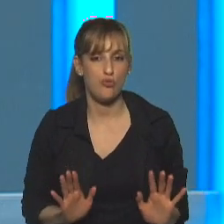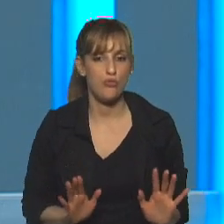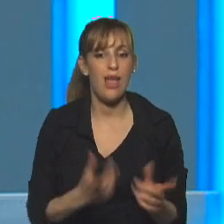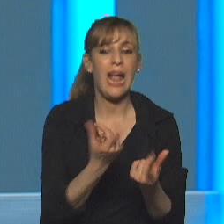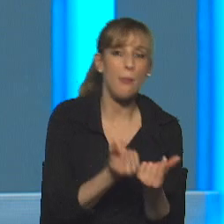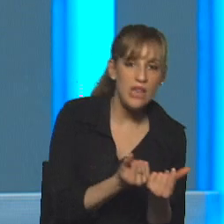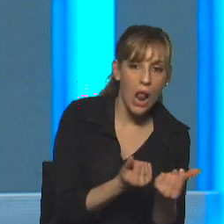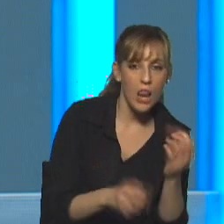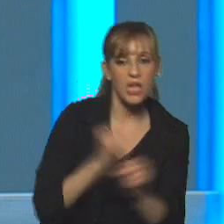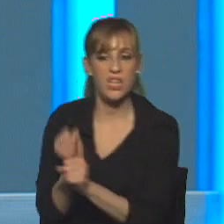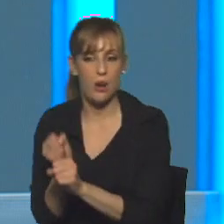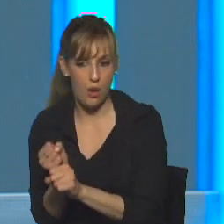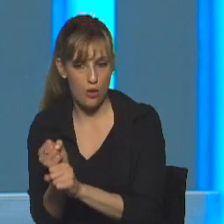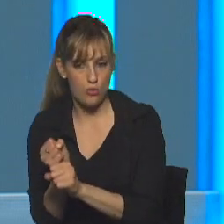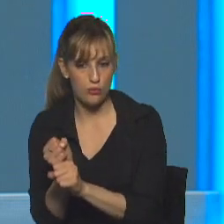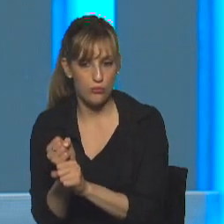último, además, decir que